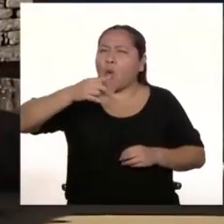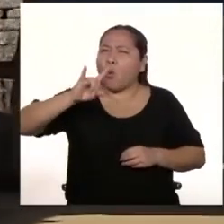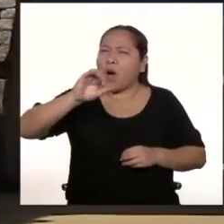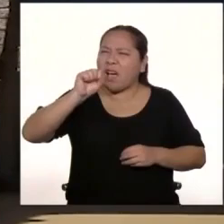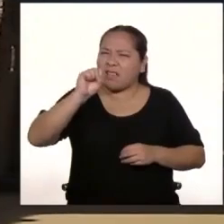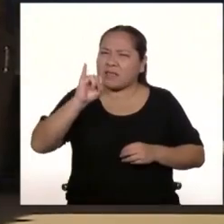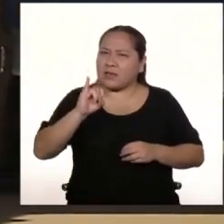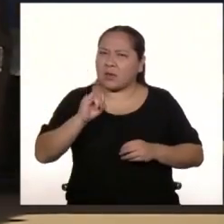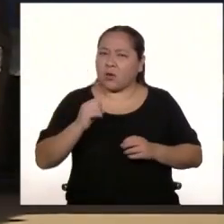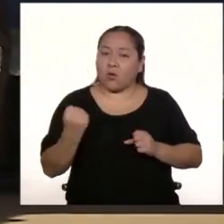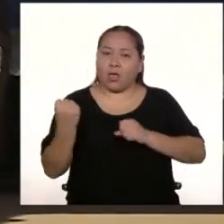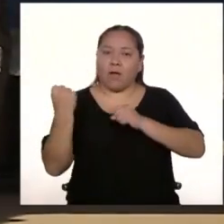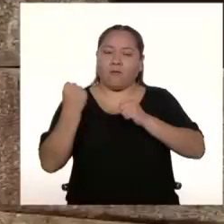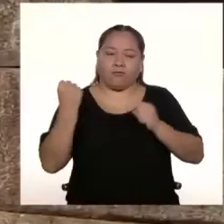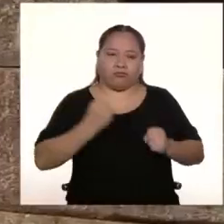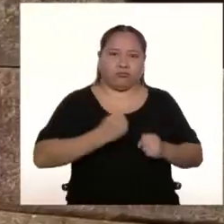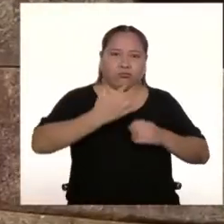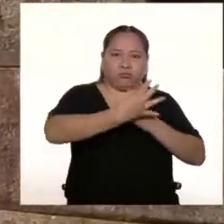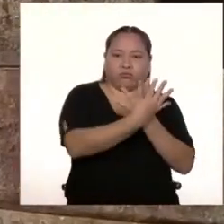¿Una fortaleza?